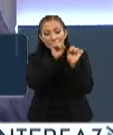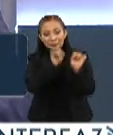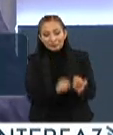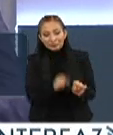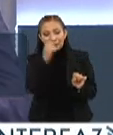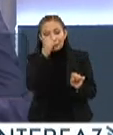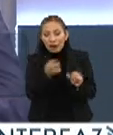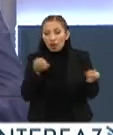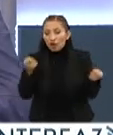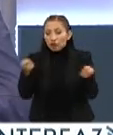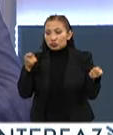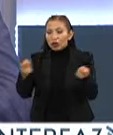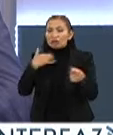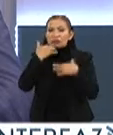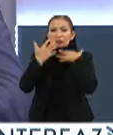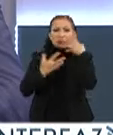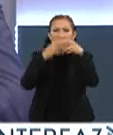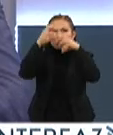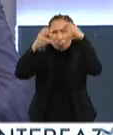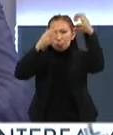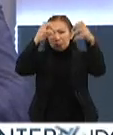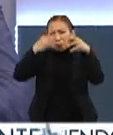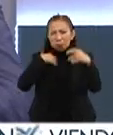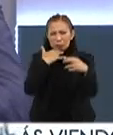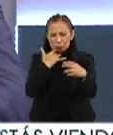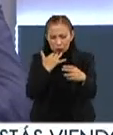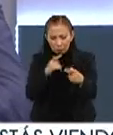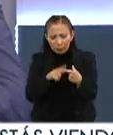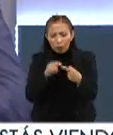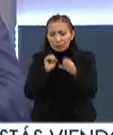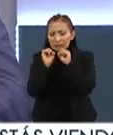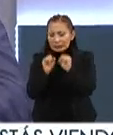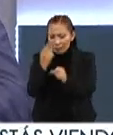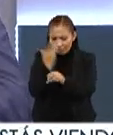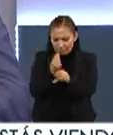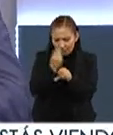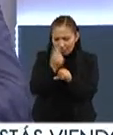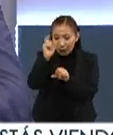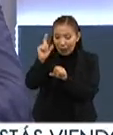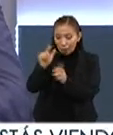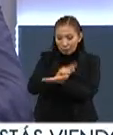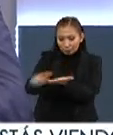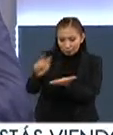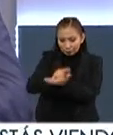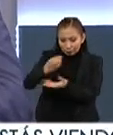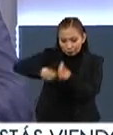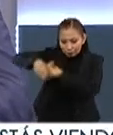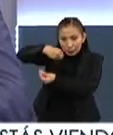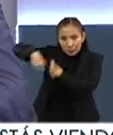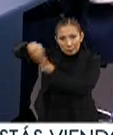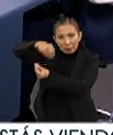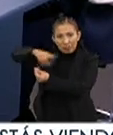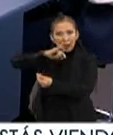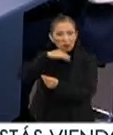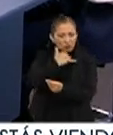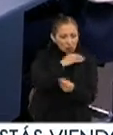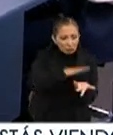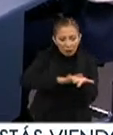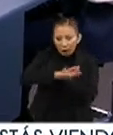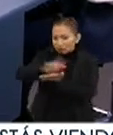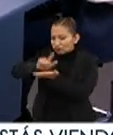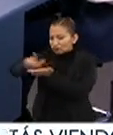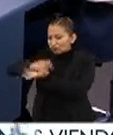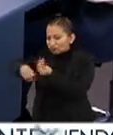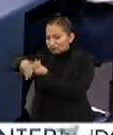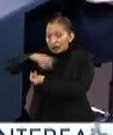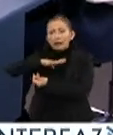sistemas para el control de las emisiones a la atmósfera, sistemas para la potabilización del agua, tratamiento de aguas residuales.